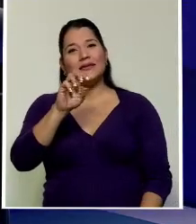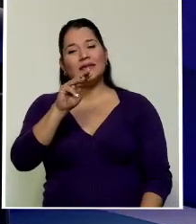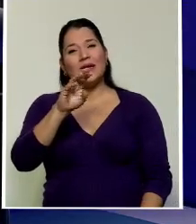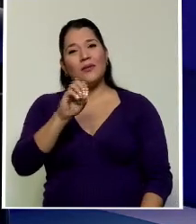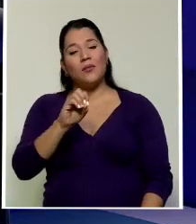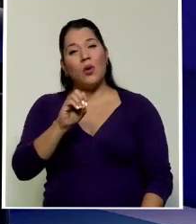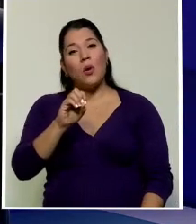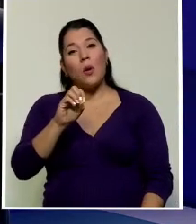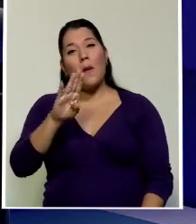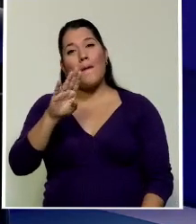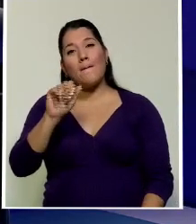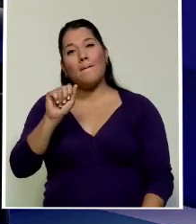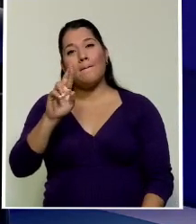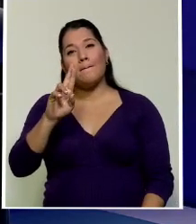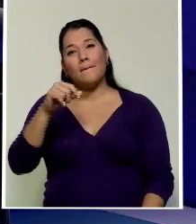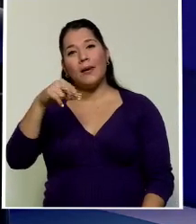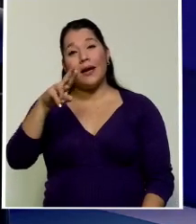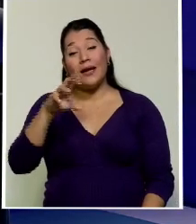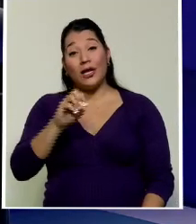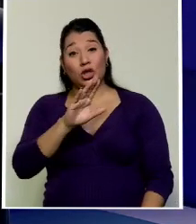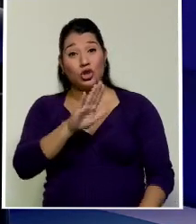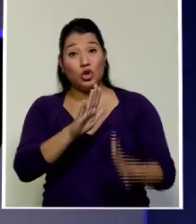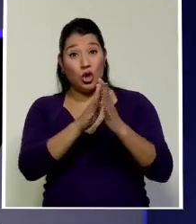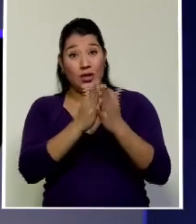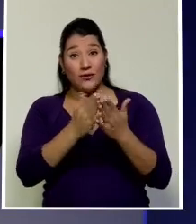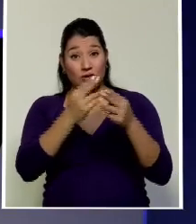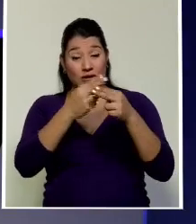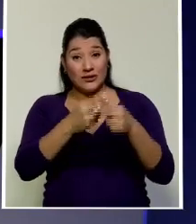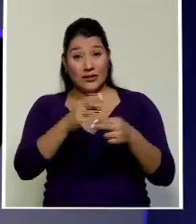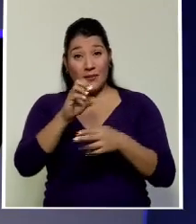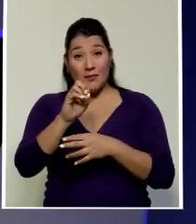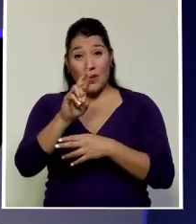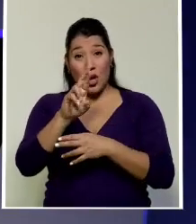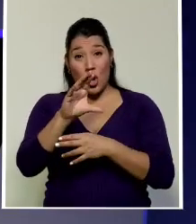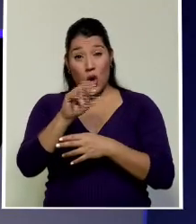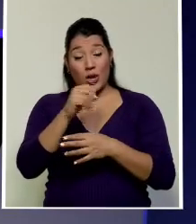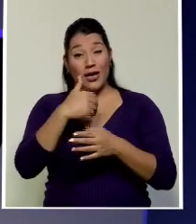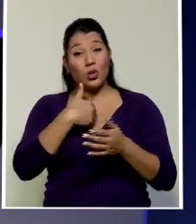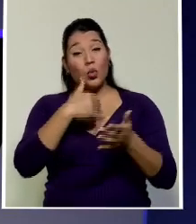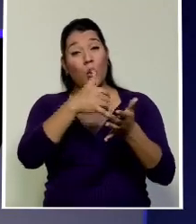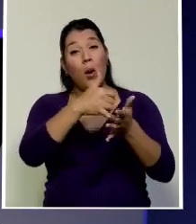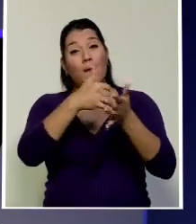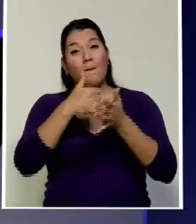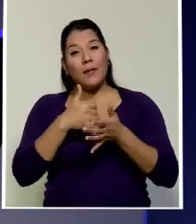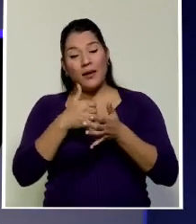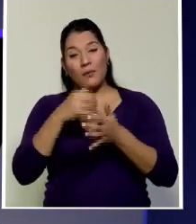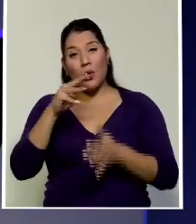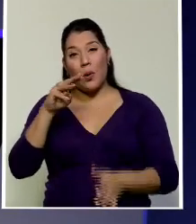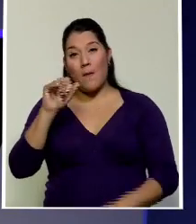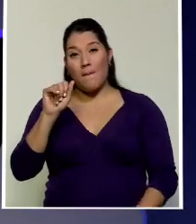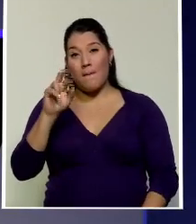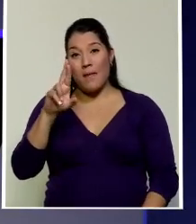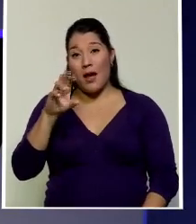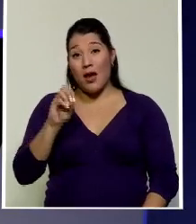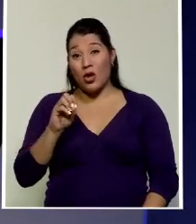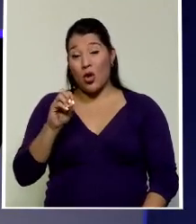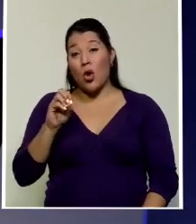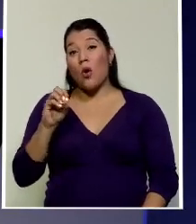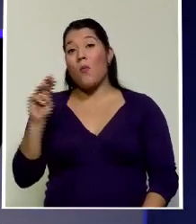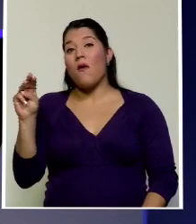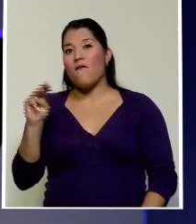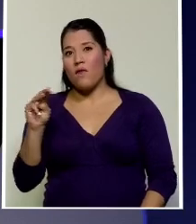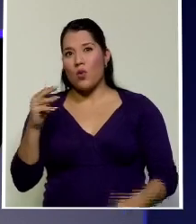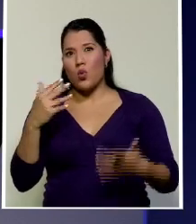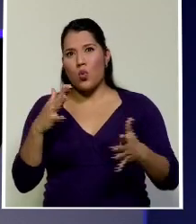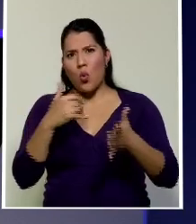libro Orca, recientemente premiado con el premio Mario Monforte, que como decíamos es un premio importantísimo en